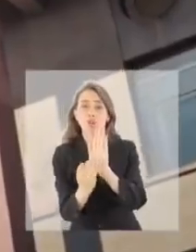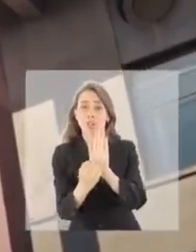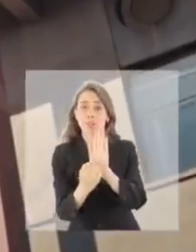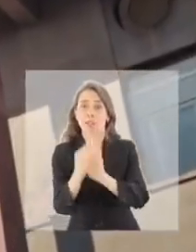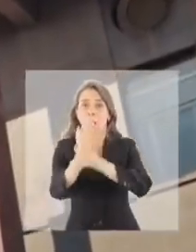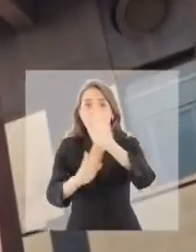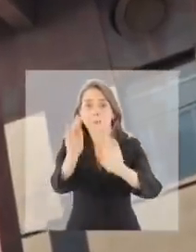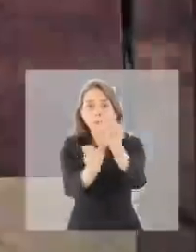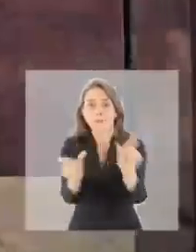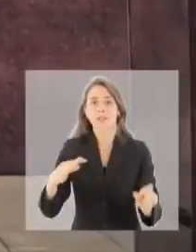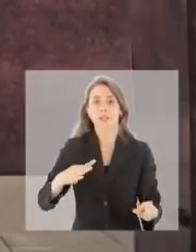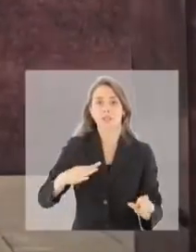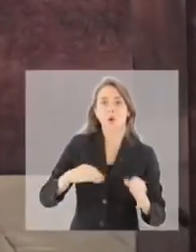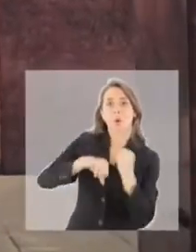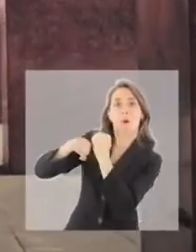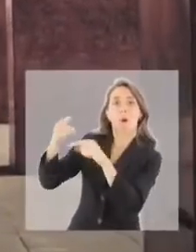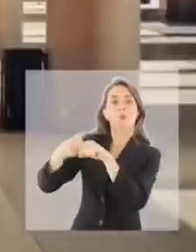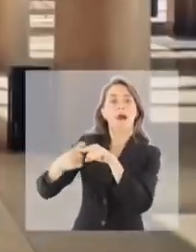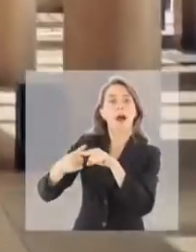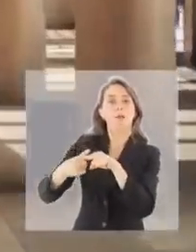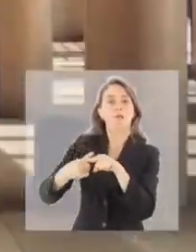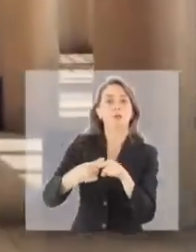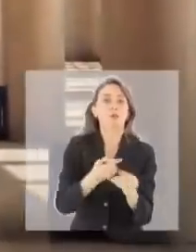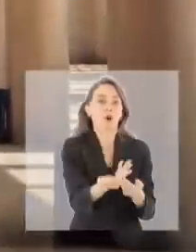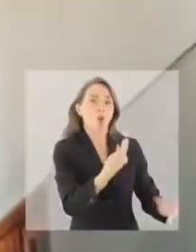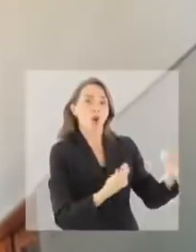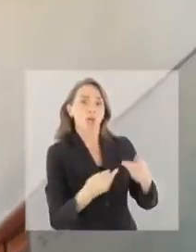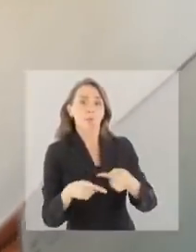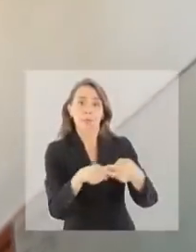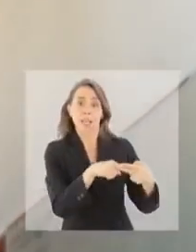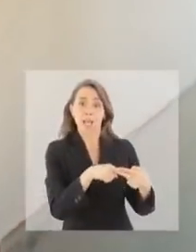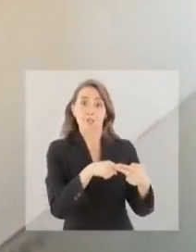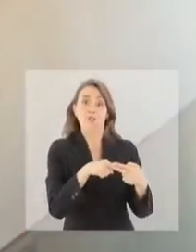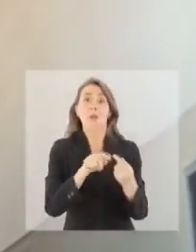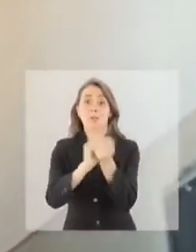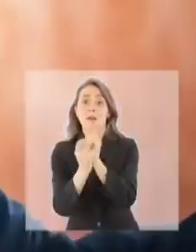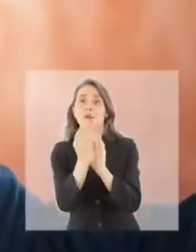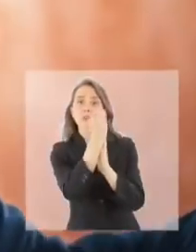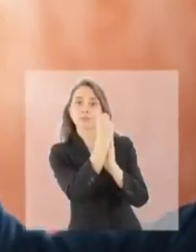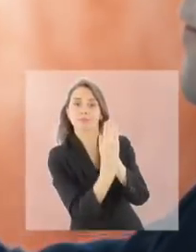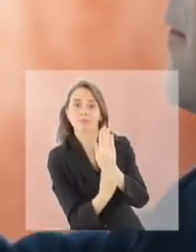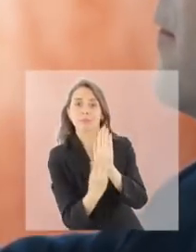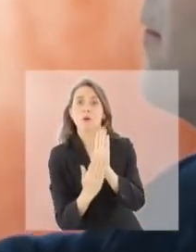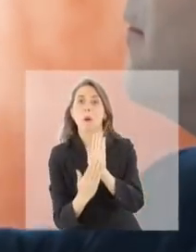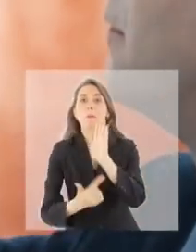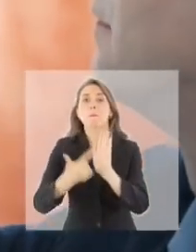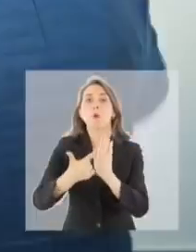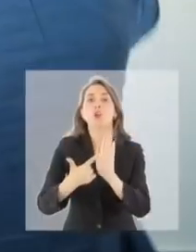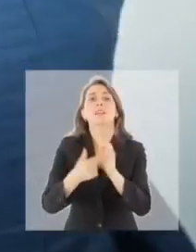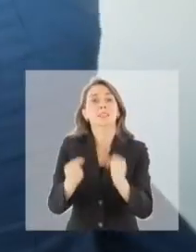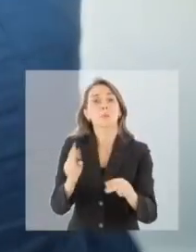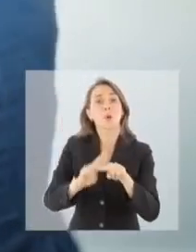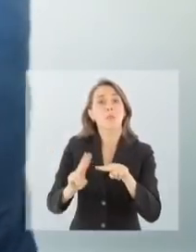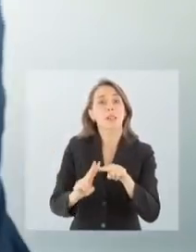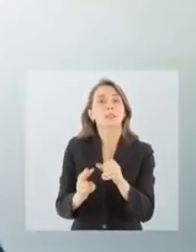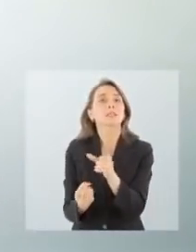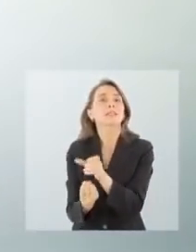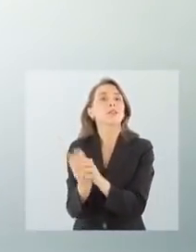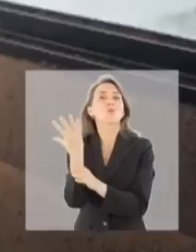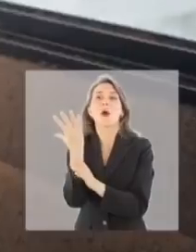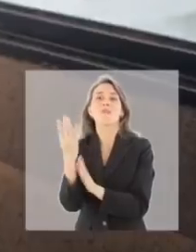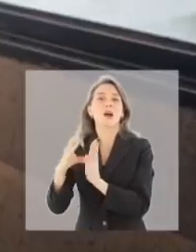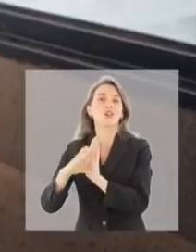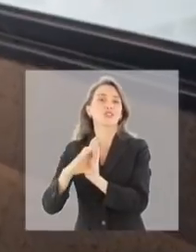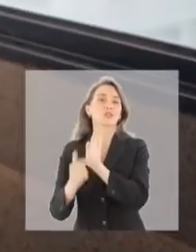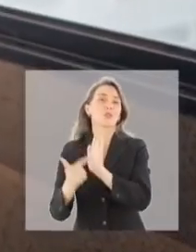una política que pueda proteger a los ciudadanos del abuso y procesar demandas sociales de transformación. Esa política solo será